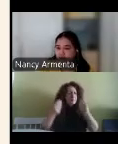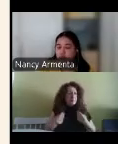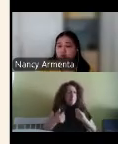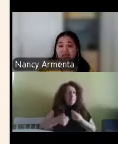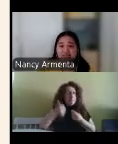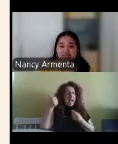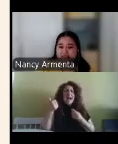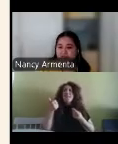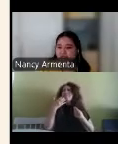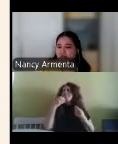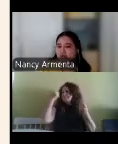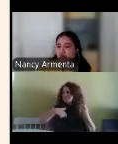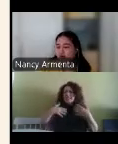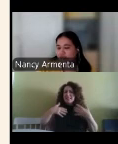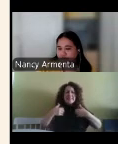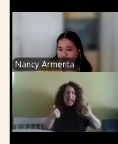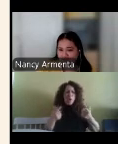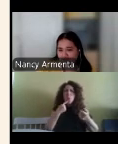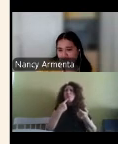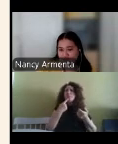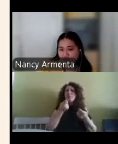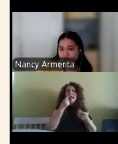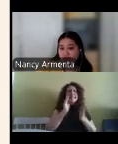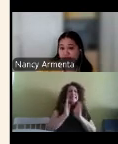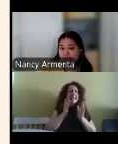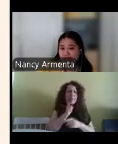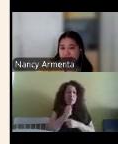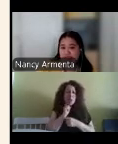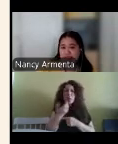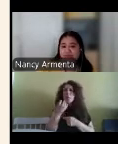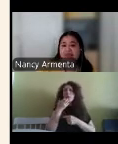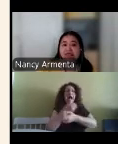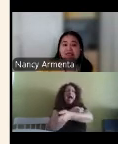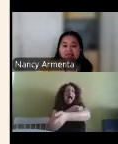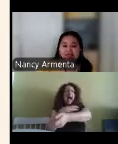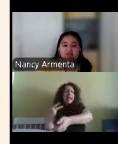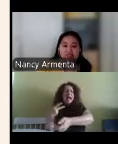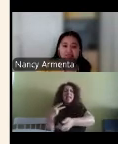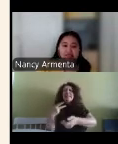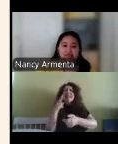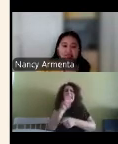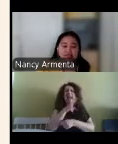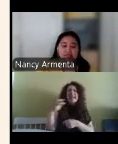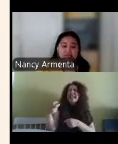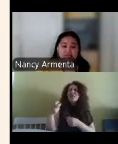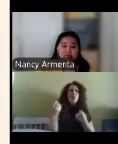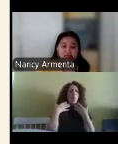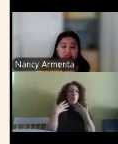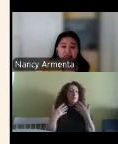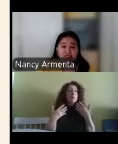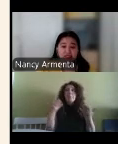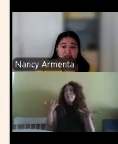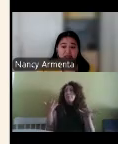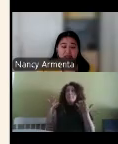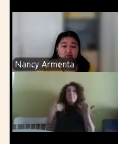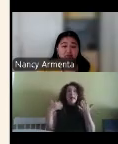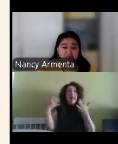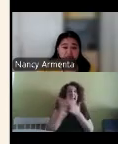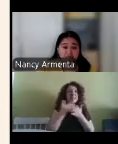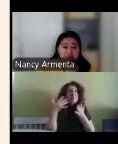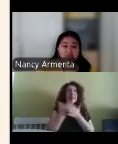problemas de salud, el tratamiento, explicar los resultados de una analítica, que entonces se sentían que estas explicaciones